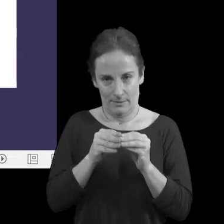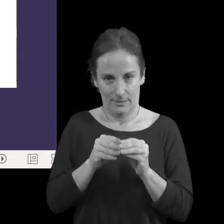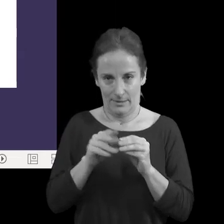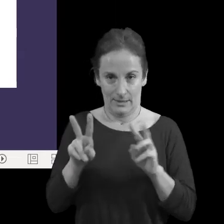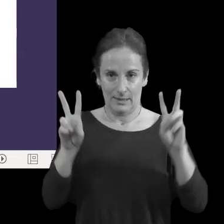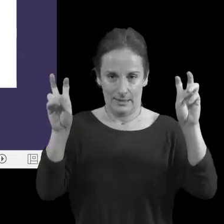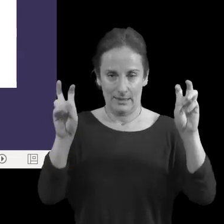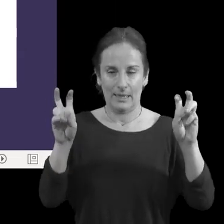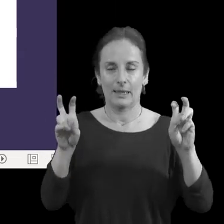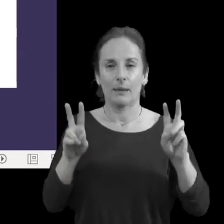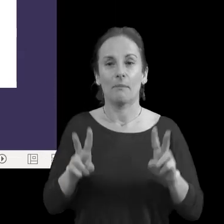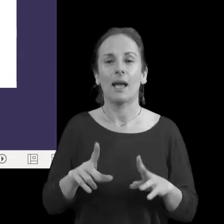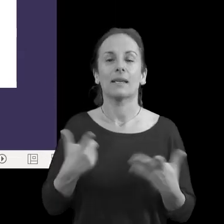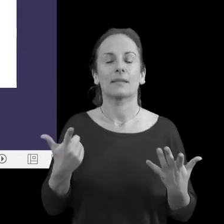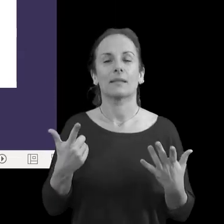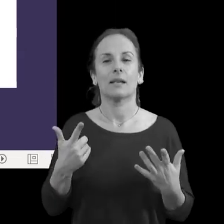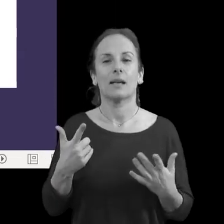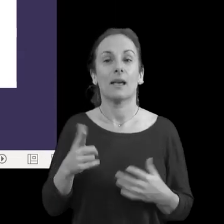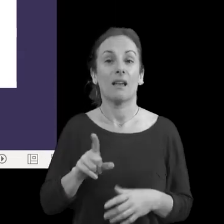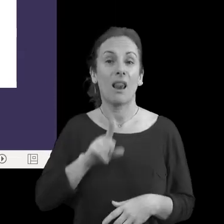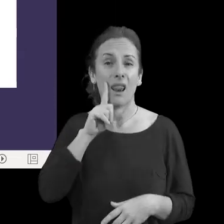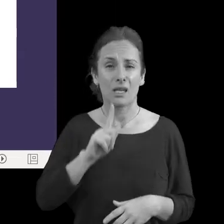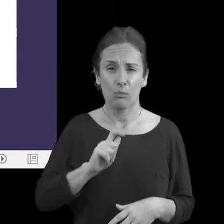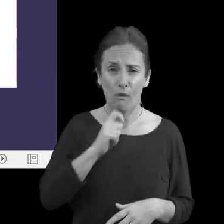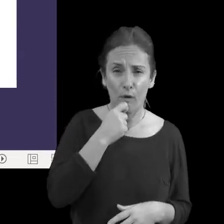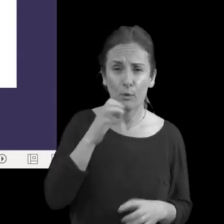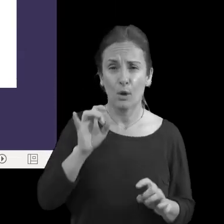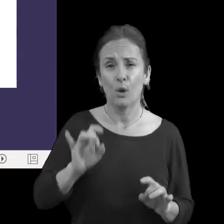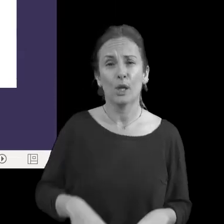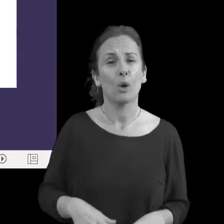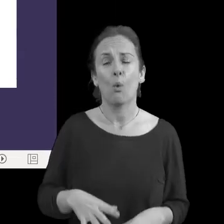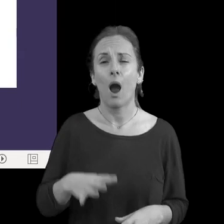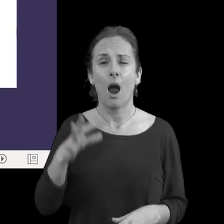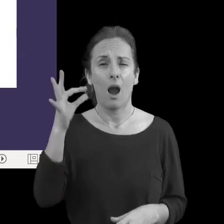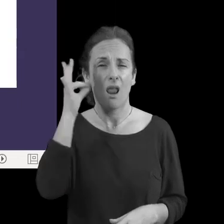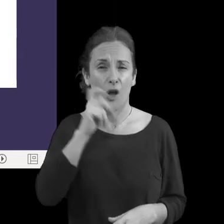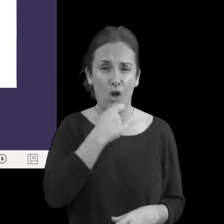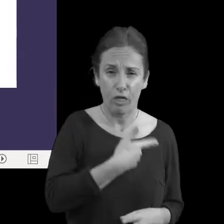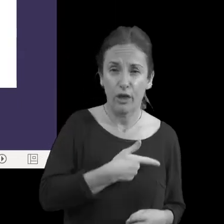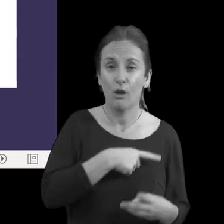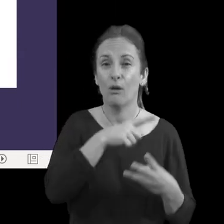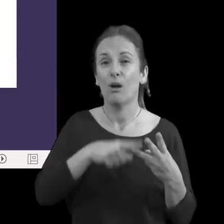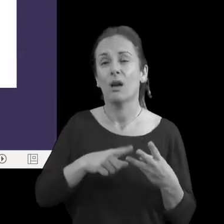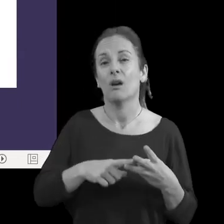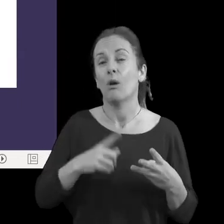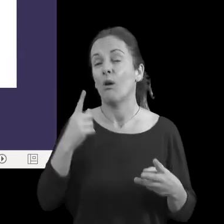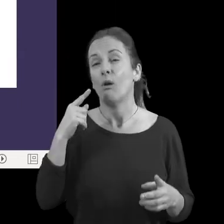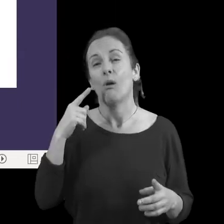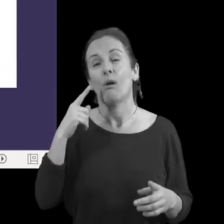claro, la invisibilidad, la lesbofobia, bueno, pues igual que la misoginia, que el sexismo, que el racismo no son